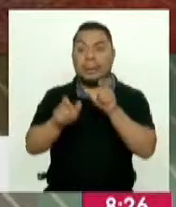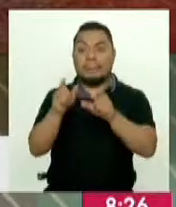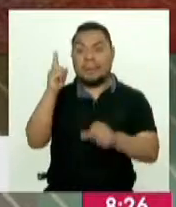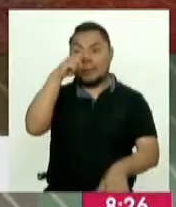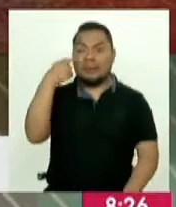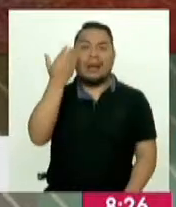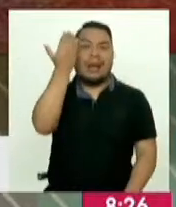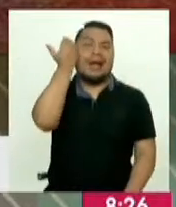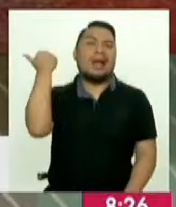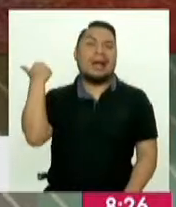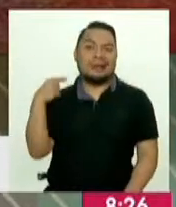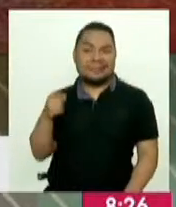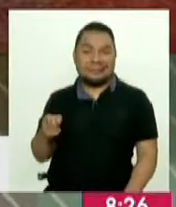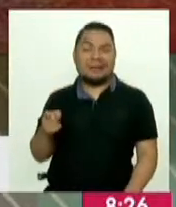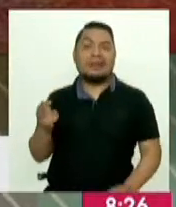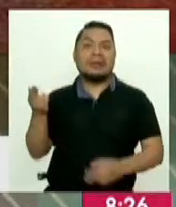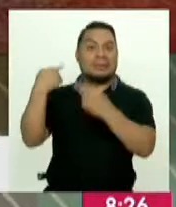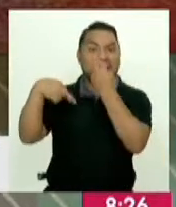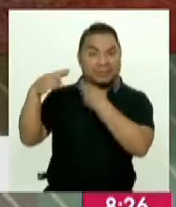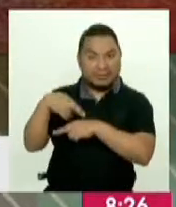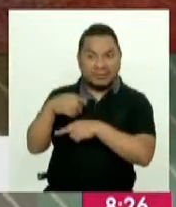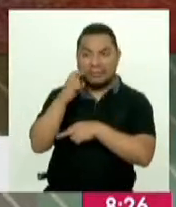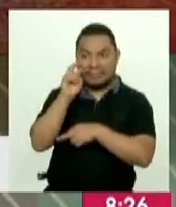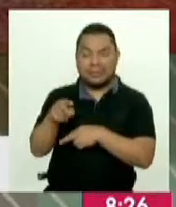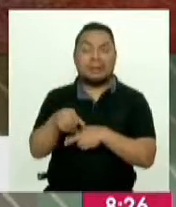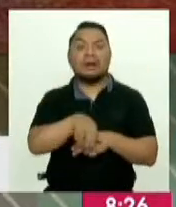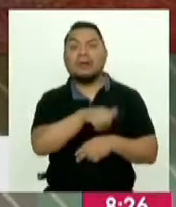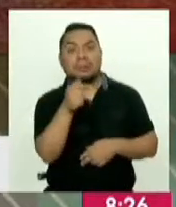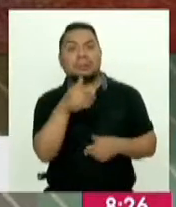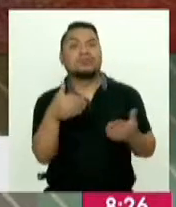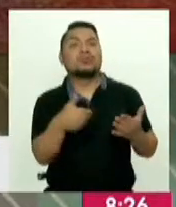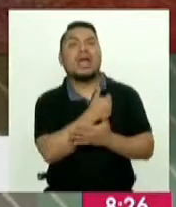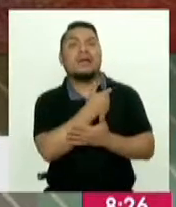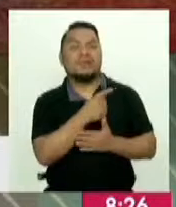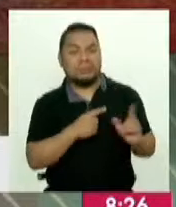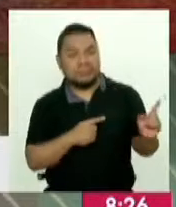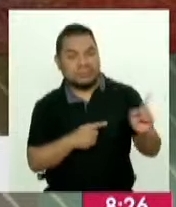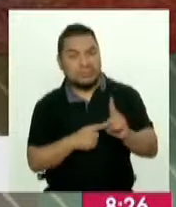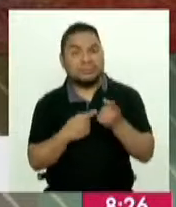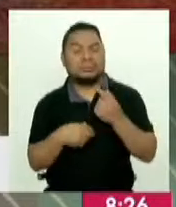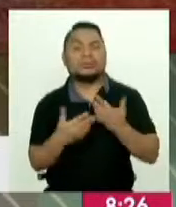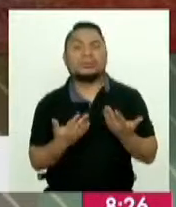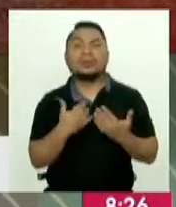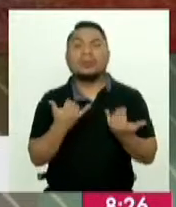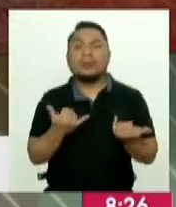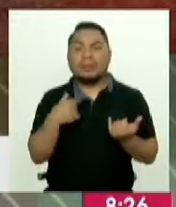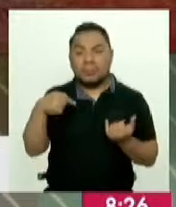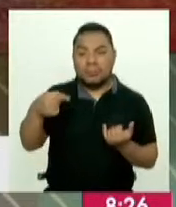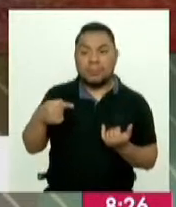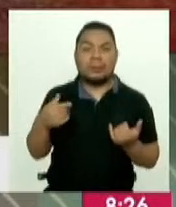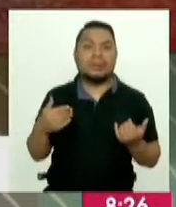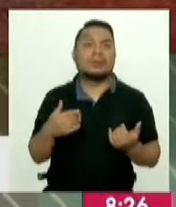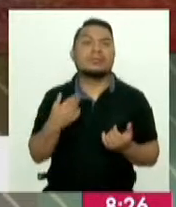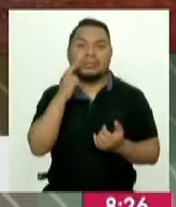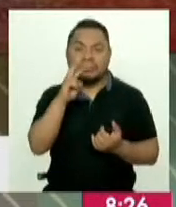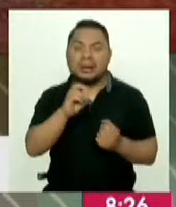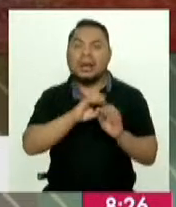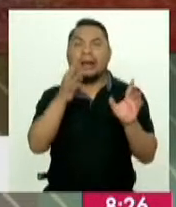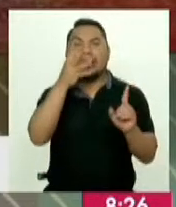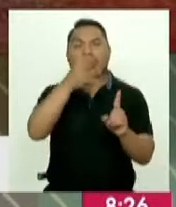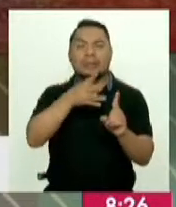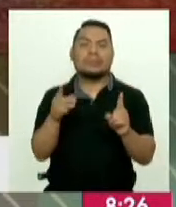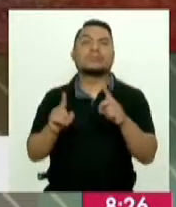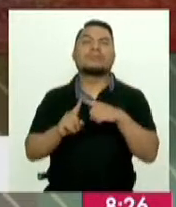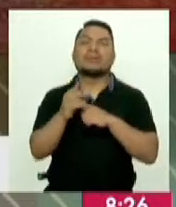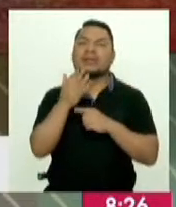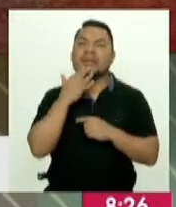regresan, pero en la recta final, que empieza en pocos días, ¿no? vamos a poder tener una idea más clara de